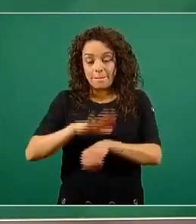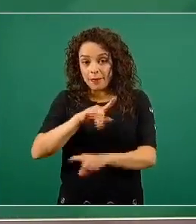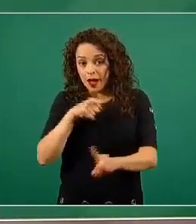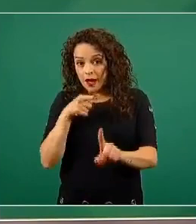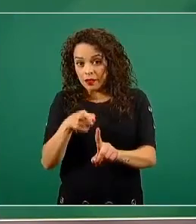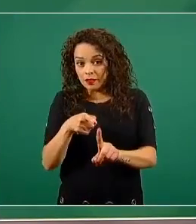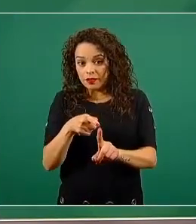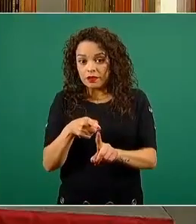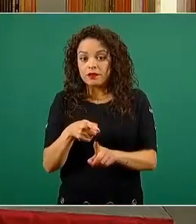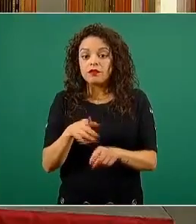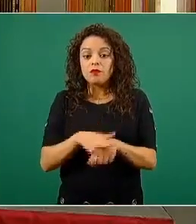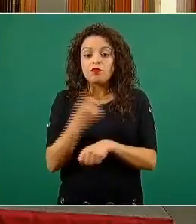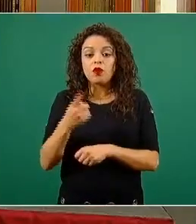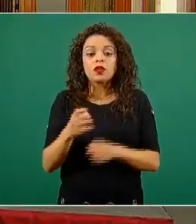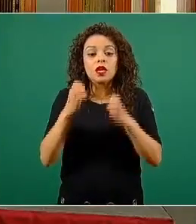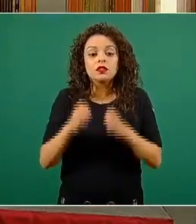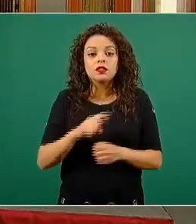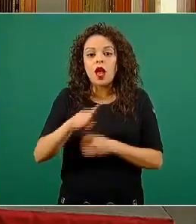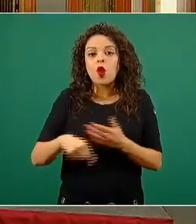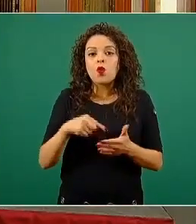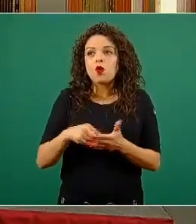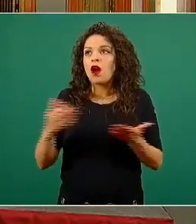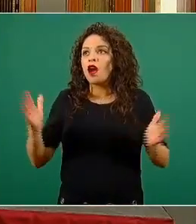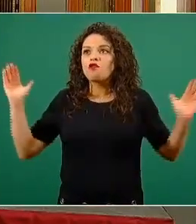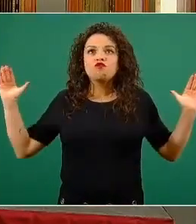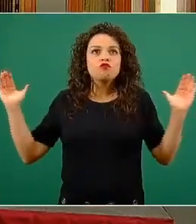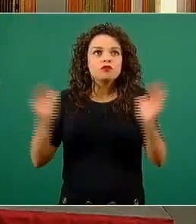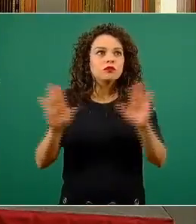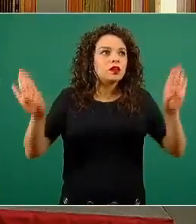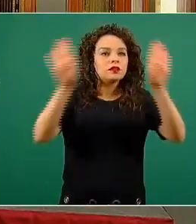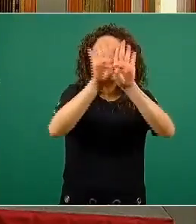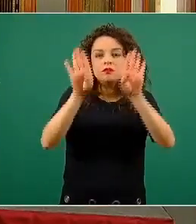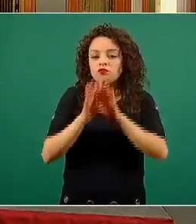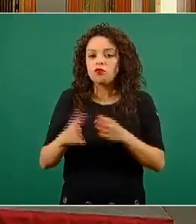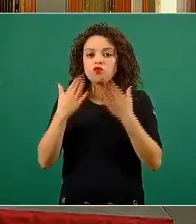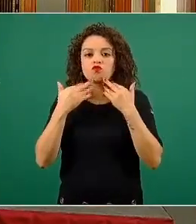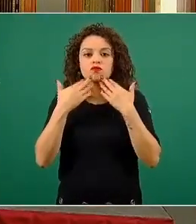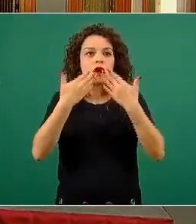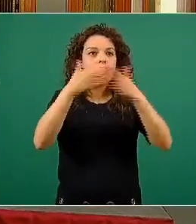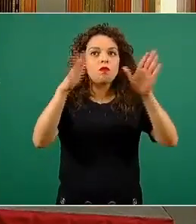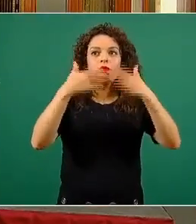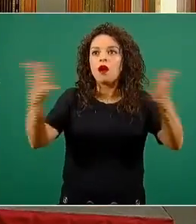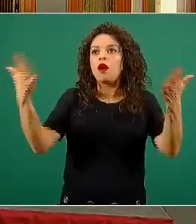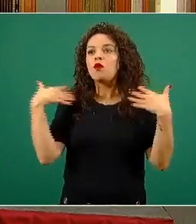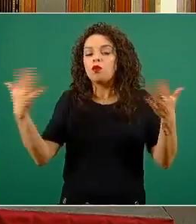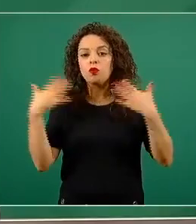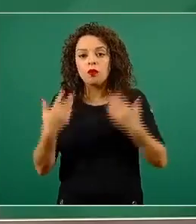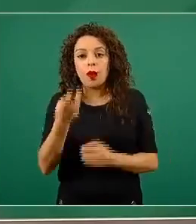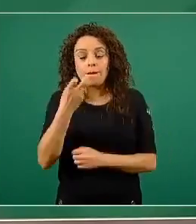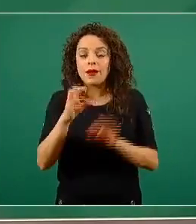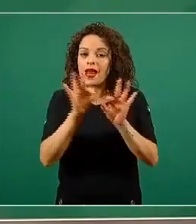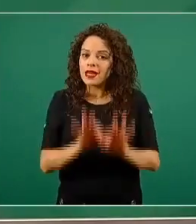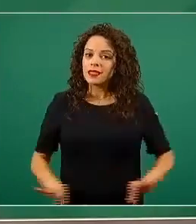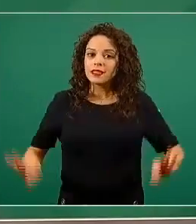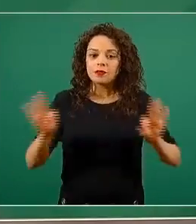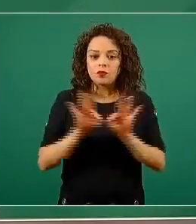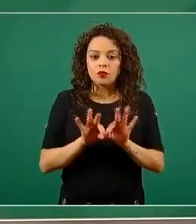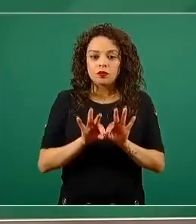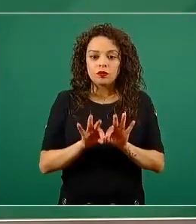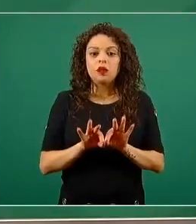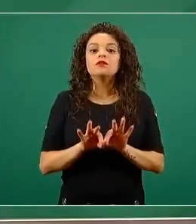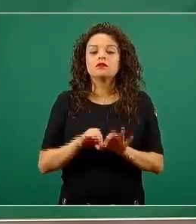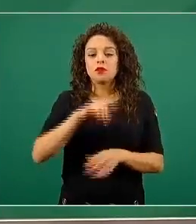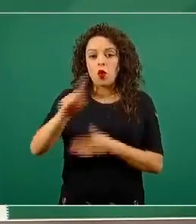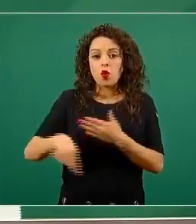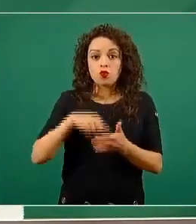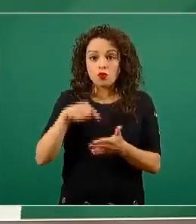en un espacio cerrado, sin ventilación. Por eso la importancia de ventilar nuestros